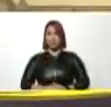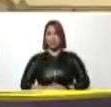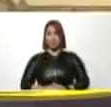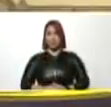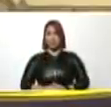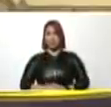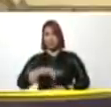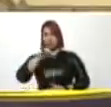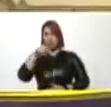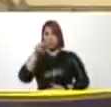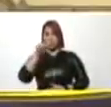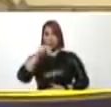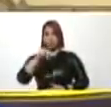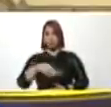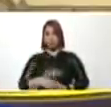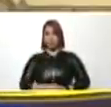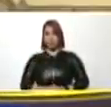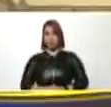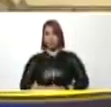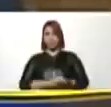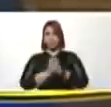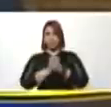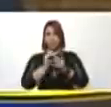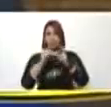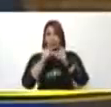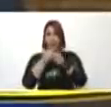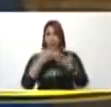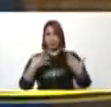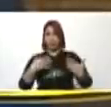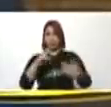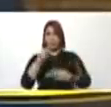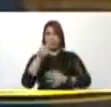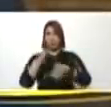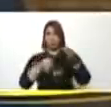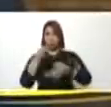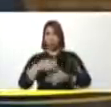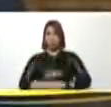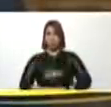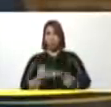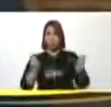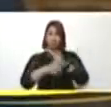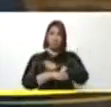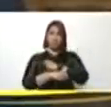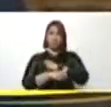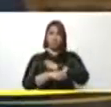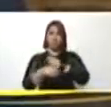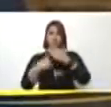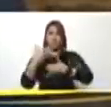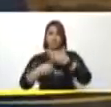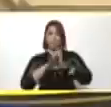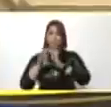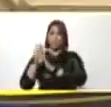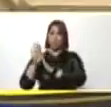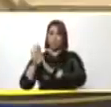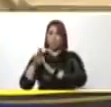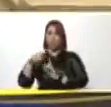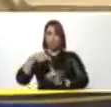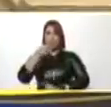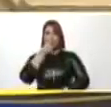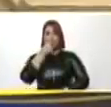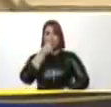Juan Carlos Alvarado. Acción Democrática, Primero Justicia, Cambiemos, Avanzada Progresista,